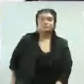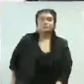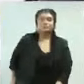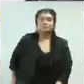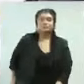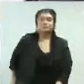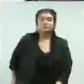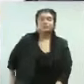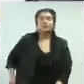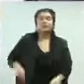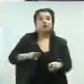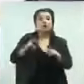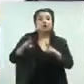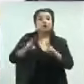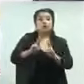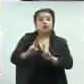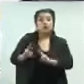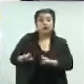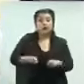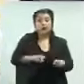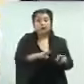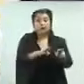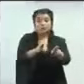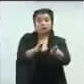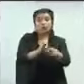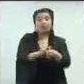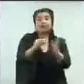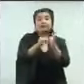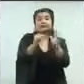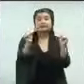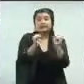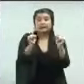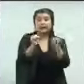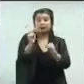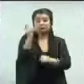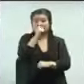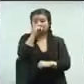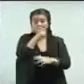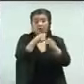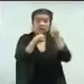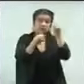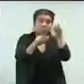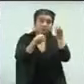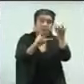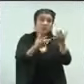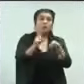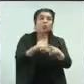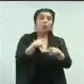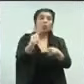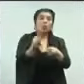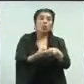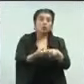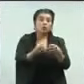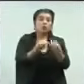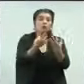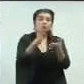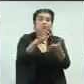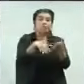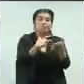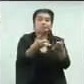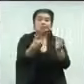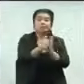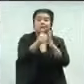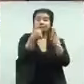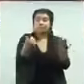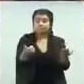Presidente, la ruta de Quetzaltenango no dijeron cuándo la van a ir a repararse, pero por favor, presidente, que dieran la fecha para que queden acta.